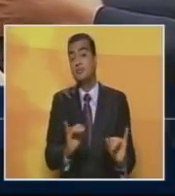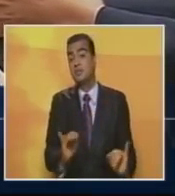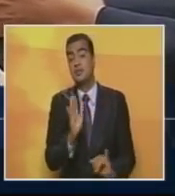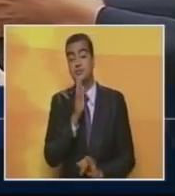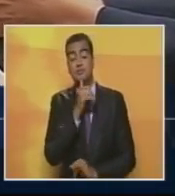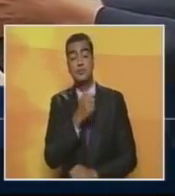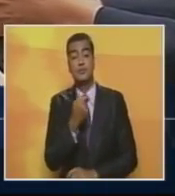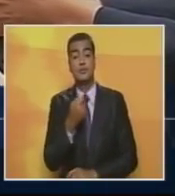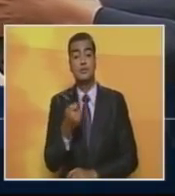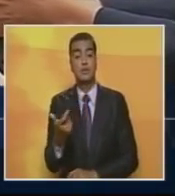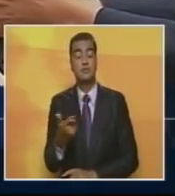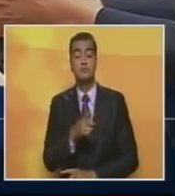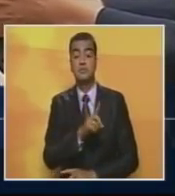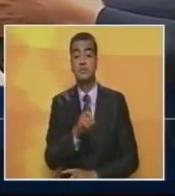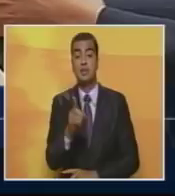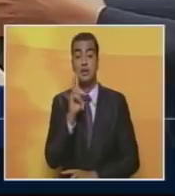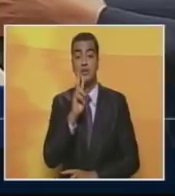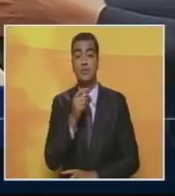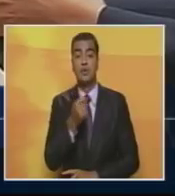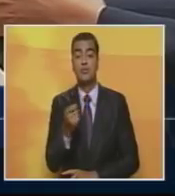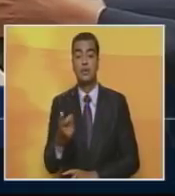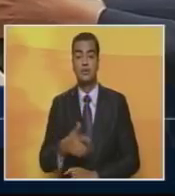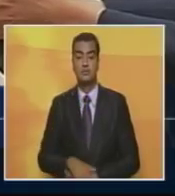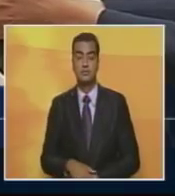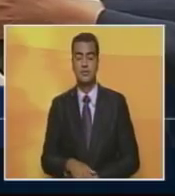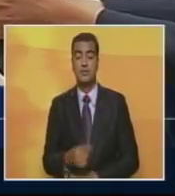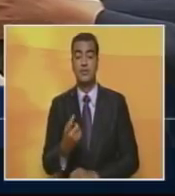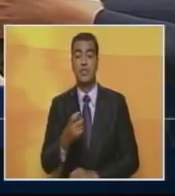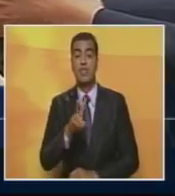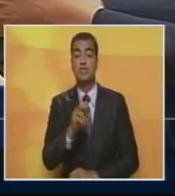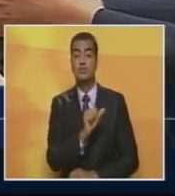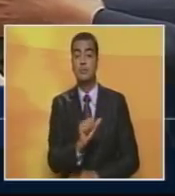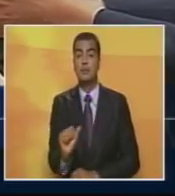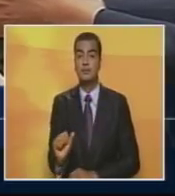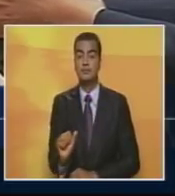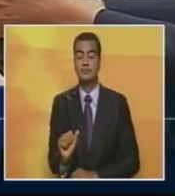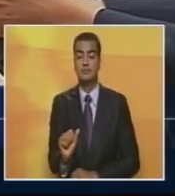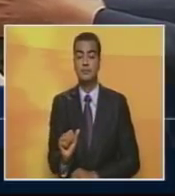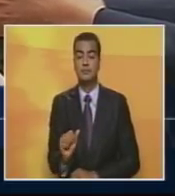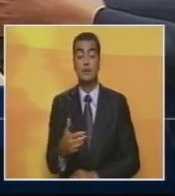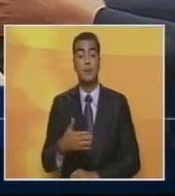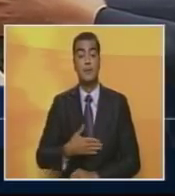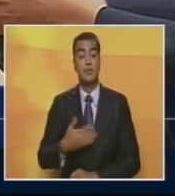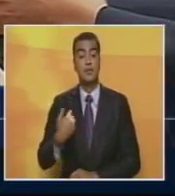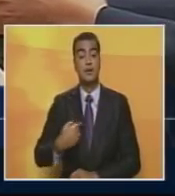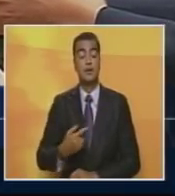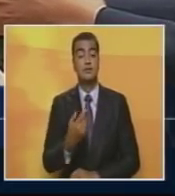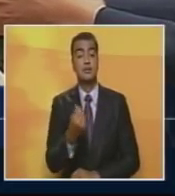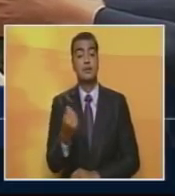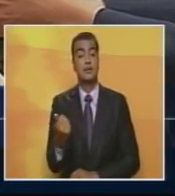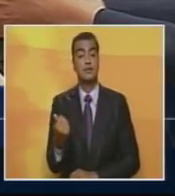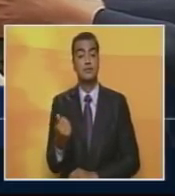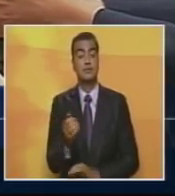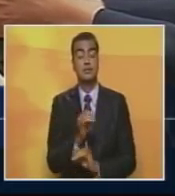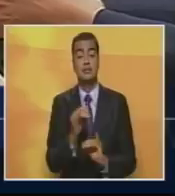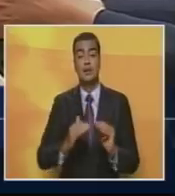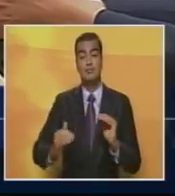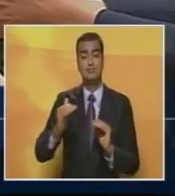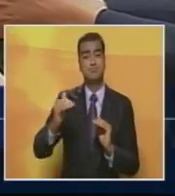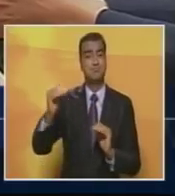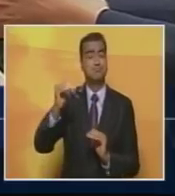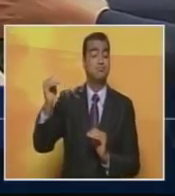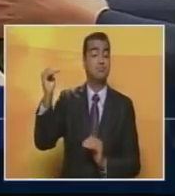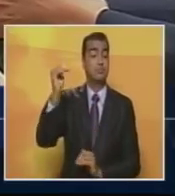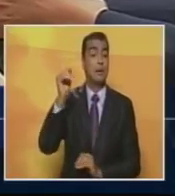su bolsillo sin ni siquiera haberlo cobrado. Todavía faltan 2 semanas para que ellos puedan percibir ese dinero y ya el incremento que ha